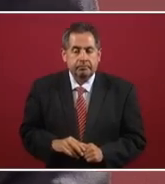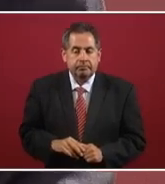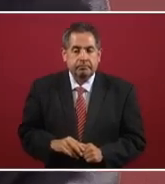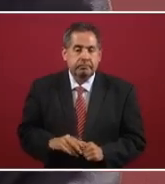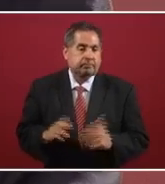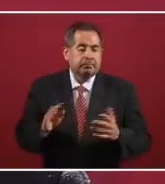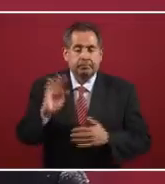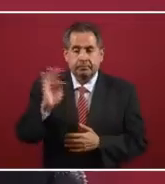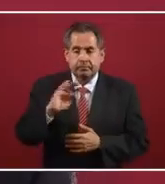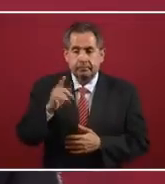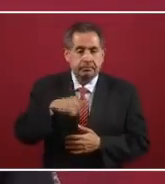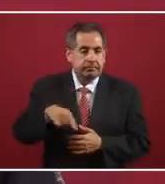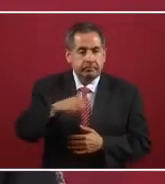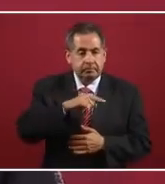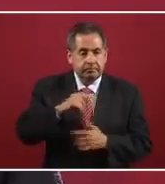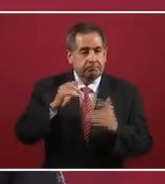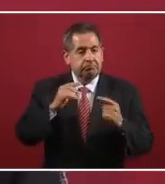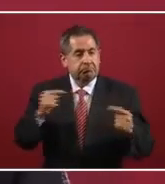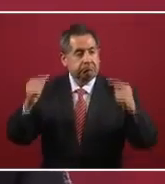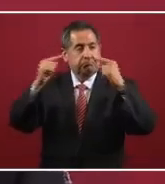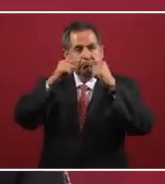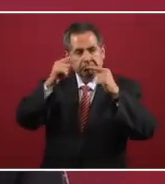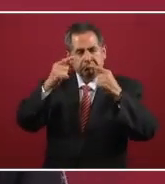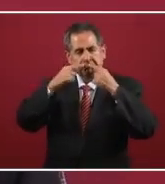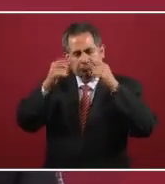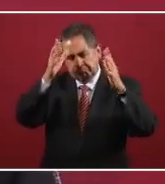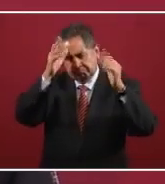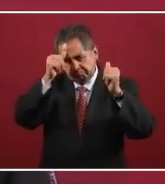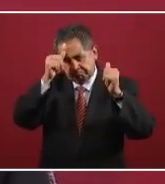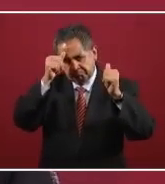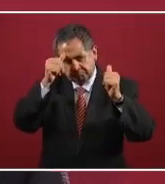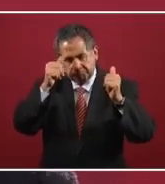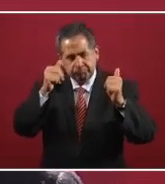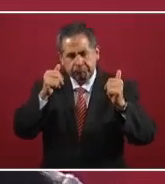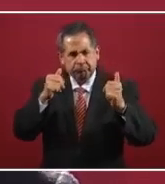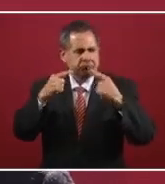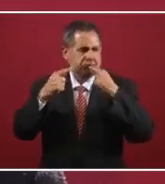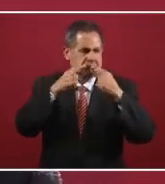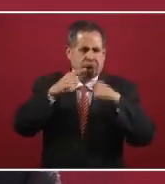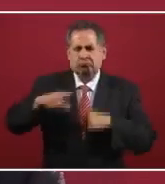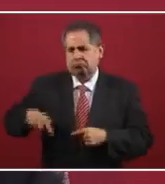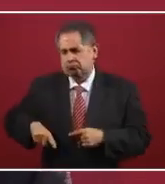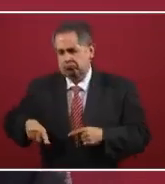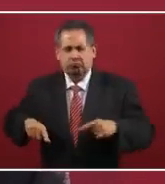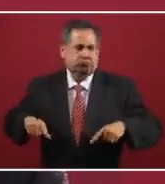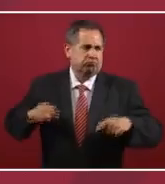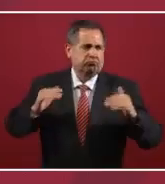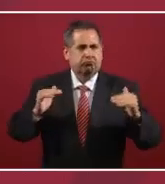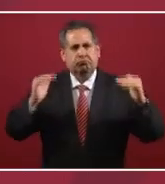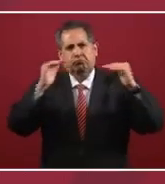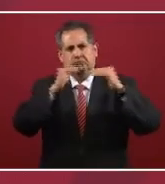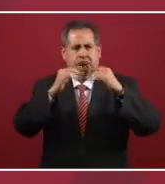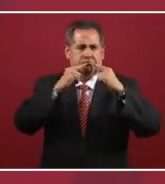Porque podemos ponernos de acuerdo nosotros arriba, es decir, los gobiernos.